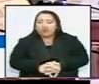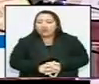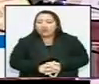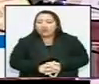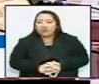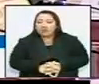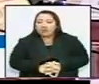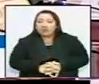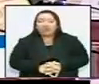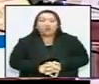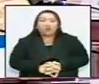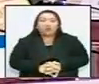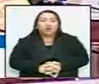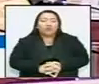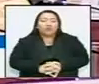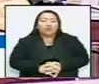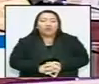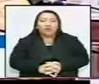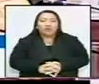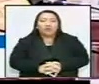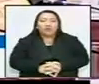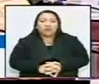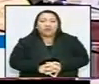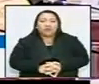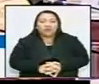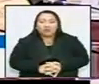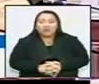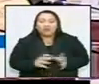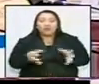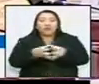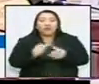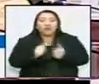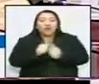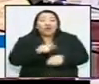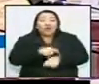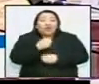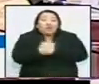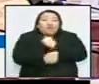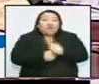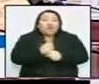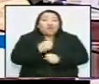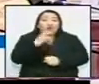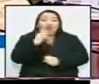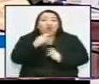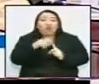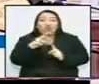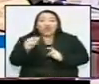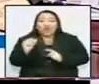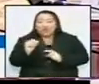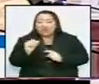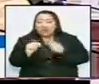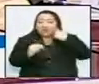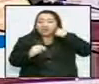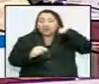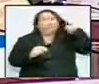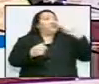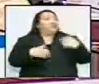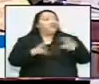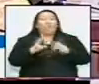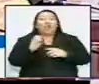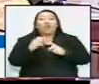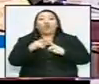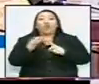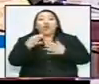acompañado hasta mi gestión, el auditor que se ha formado en el tiempo en la Contraloría. El auditor no sale de la universidad y ingresa a la Contraloría